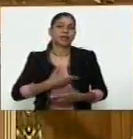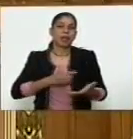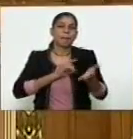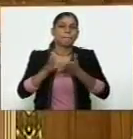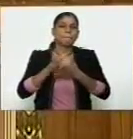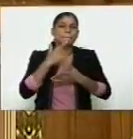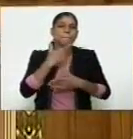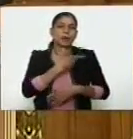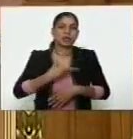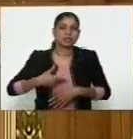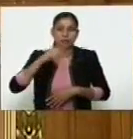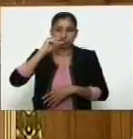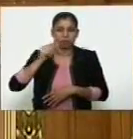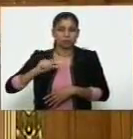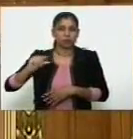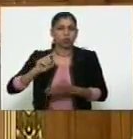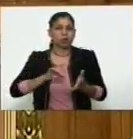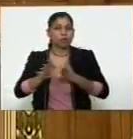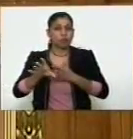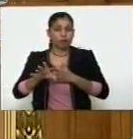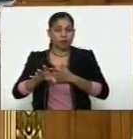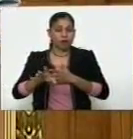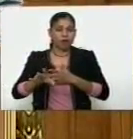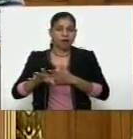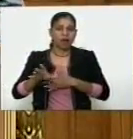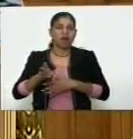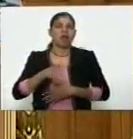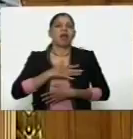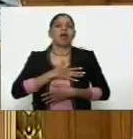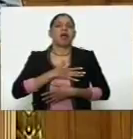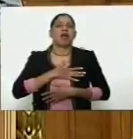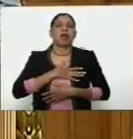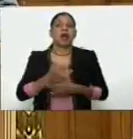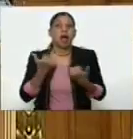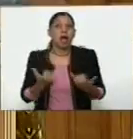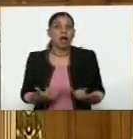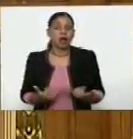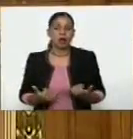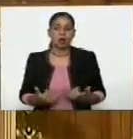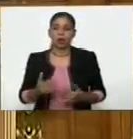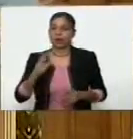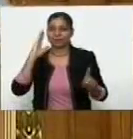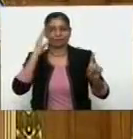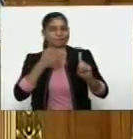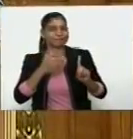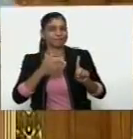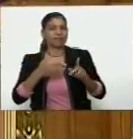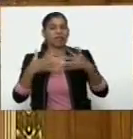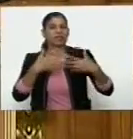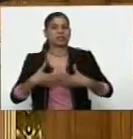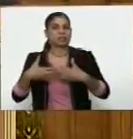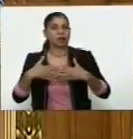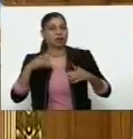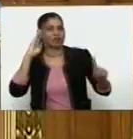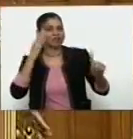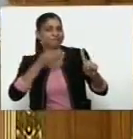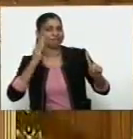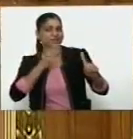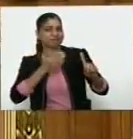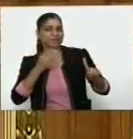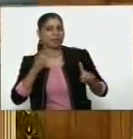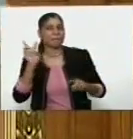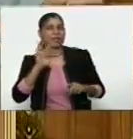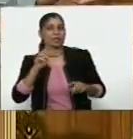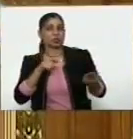gallego, ponen al coronel Adam. Pero ahora es directamente, el imperialismo directamente con su personaje,